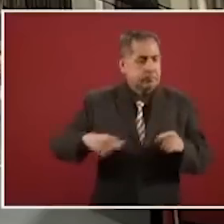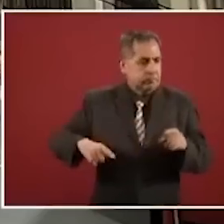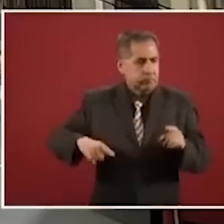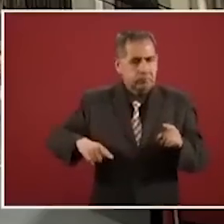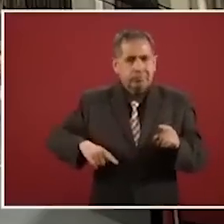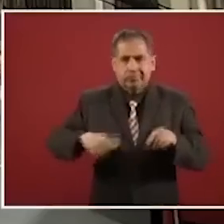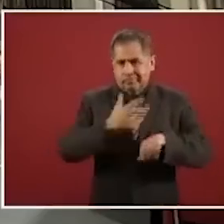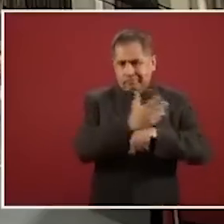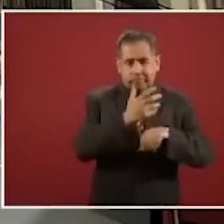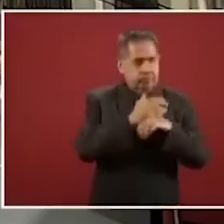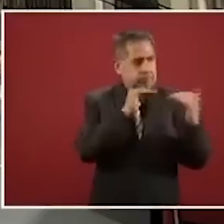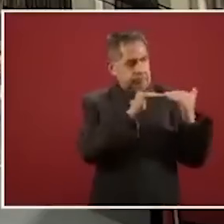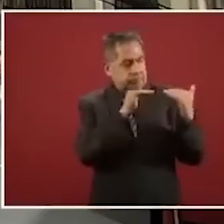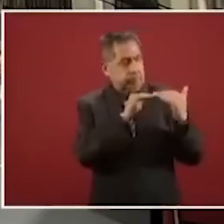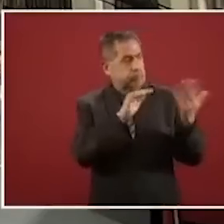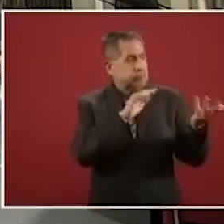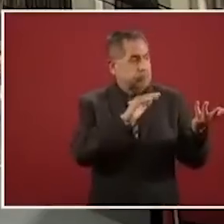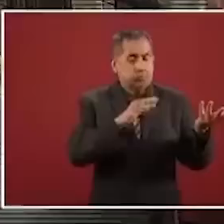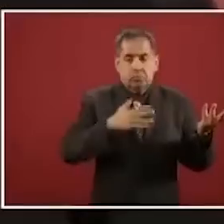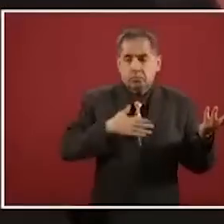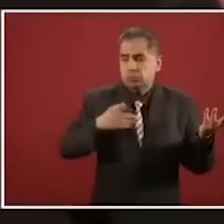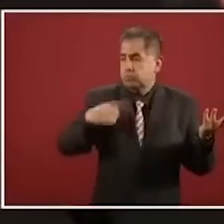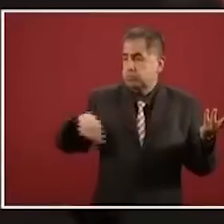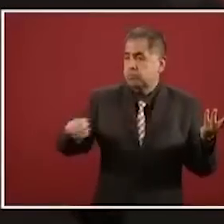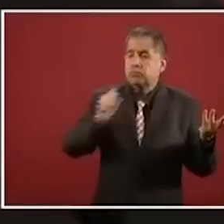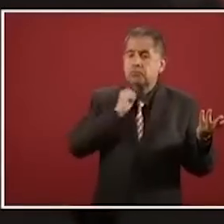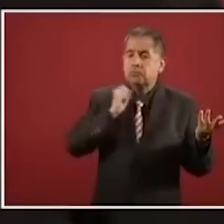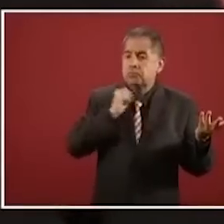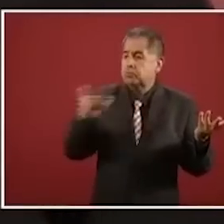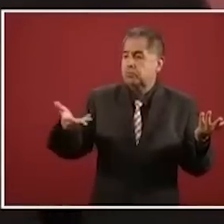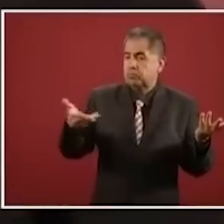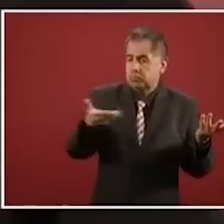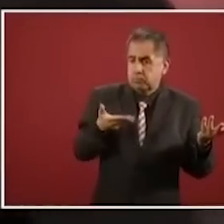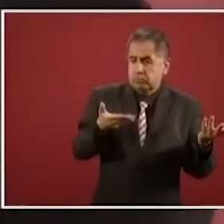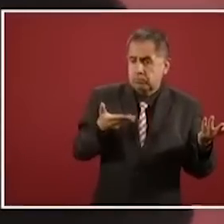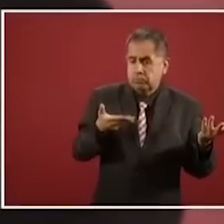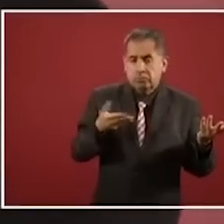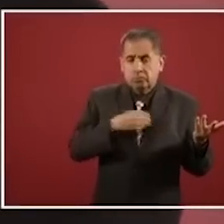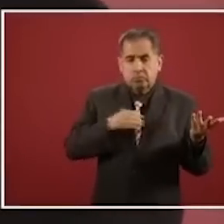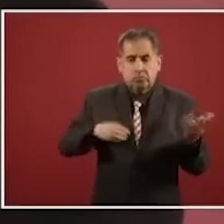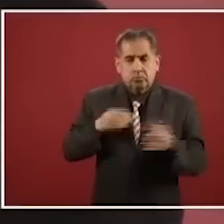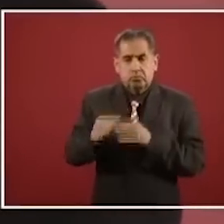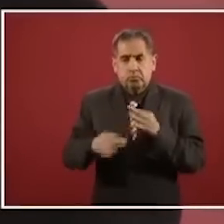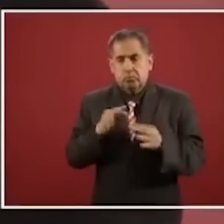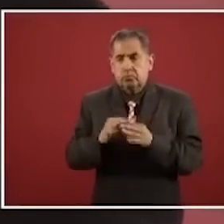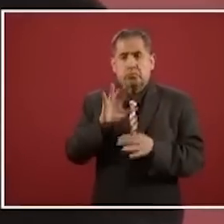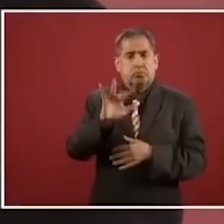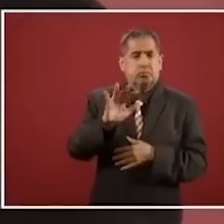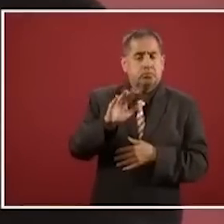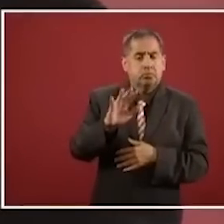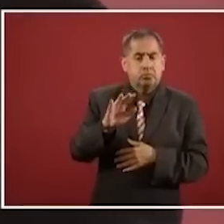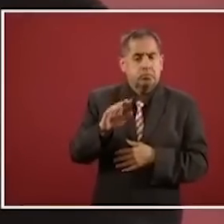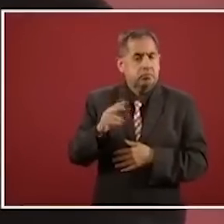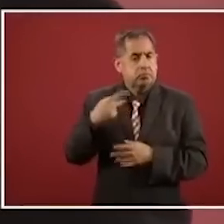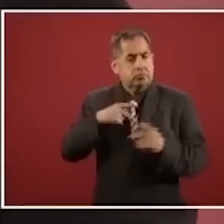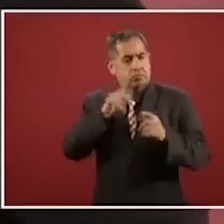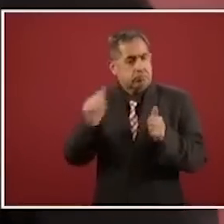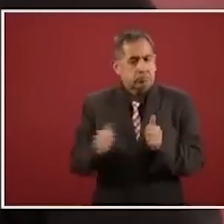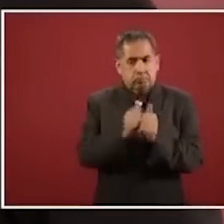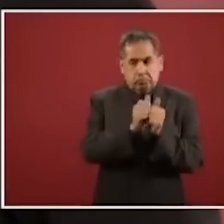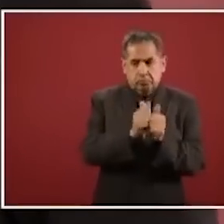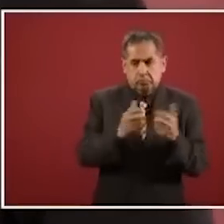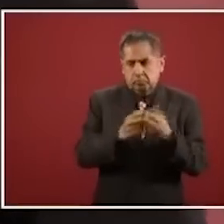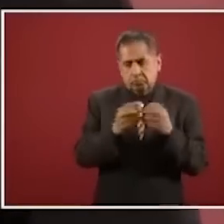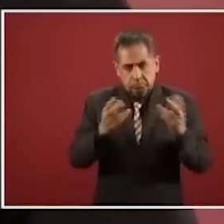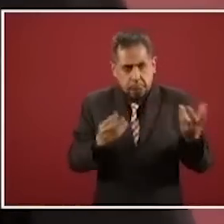homólogo, para decirle, oye, tengo de parte del Senado de la República pues que cumplí con esto, son 50 agregados, por fijar